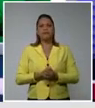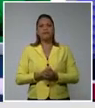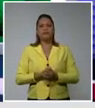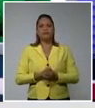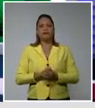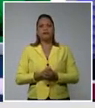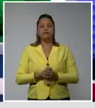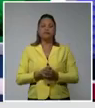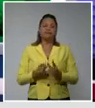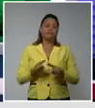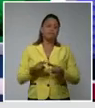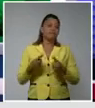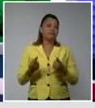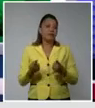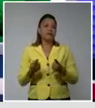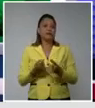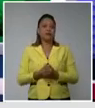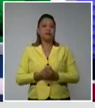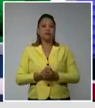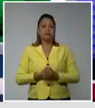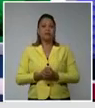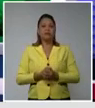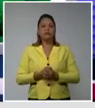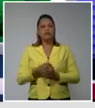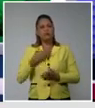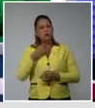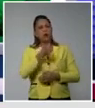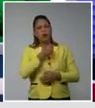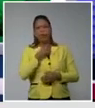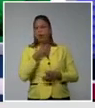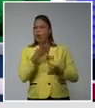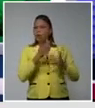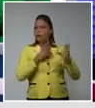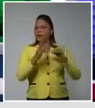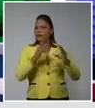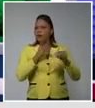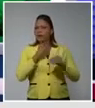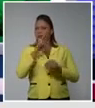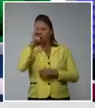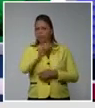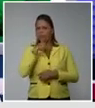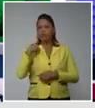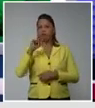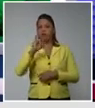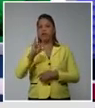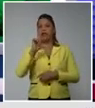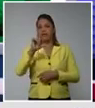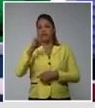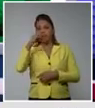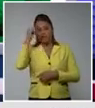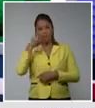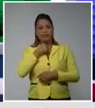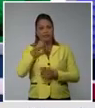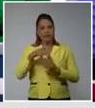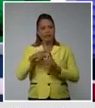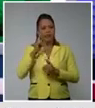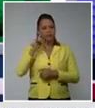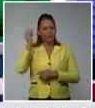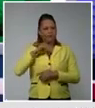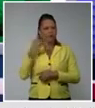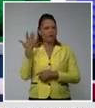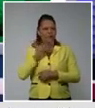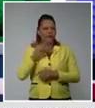pero bueno, yo incluso yo lo conversaba con la doctora Lisette, que ya es conocida de varias intervenciones, que es